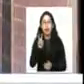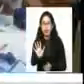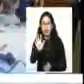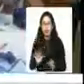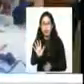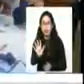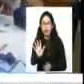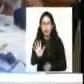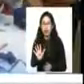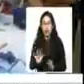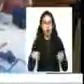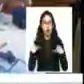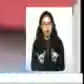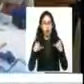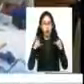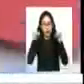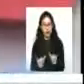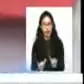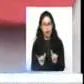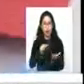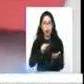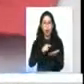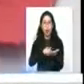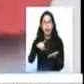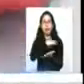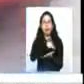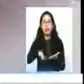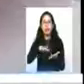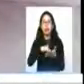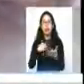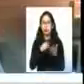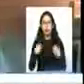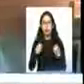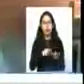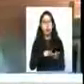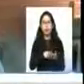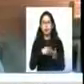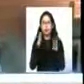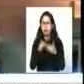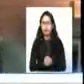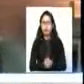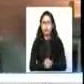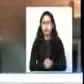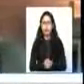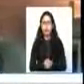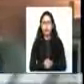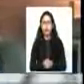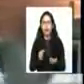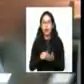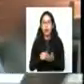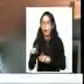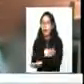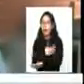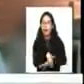Menores que ingresaron, 25 decidieron permanecer y hace más de un centenar de días no consumen ningún tipo de droga. Alimentarlos